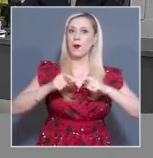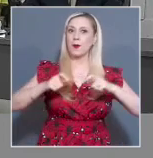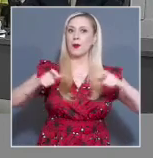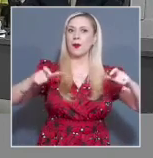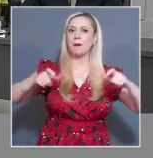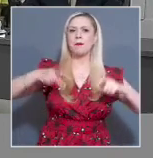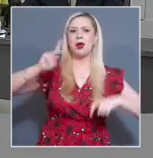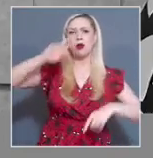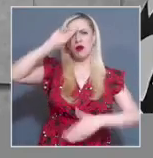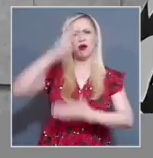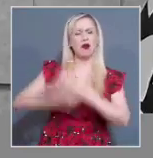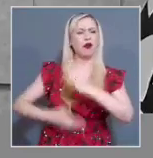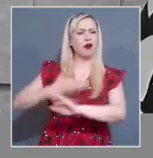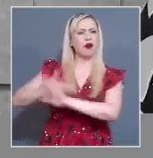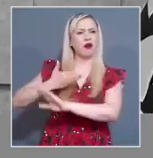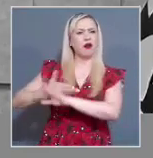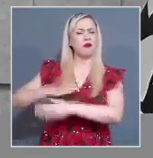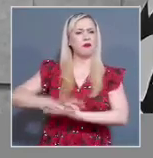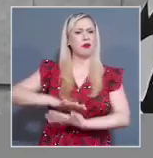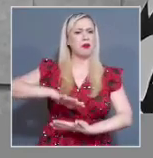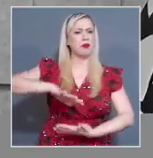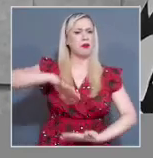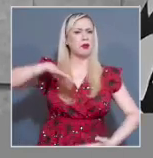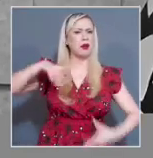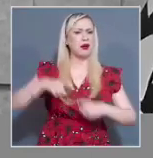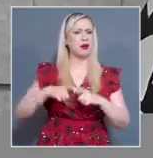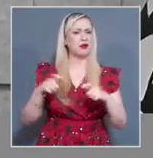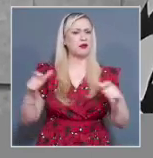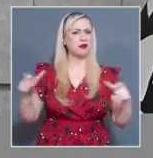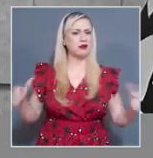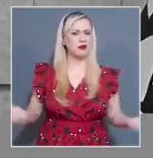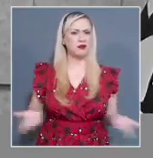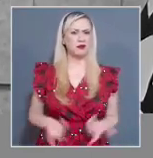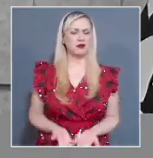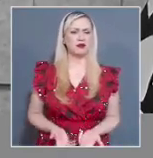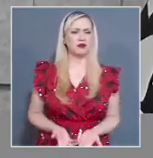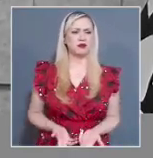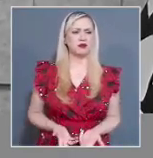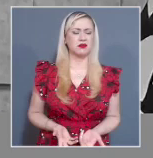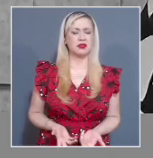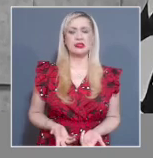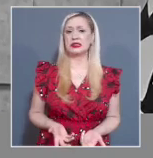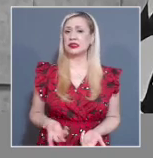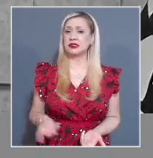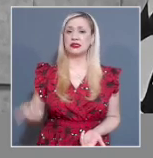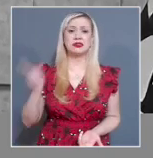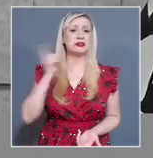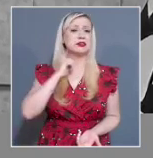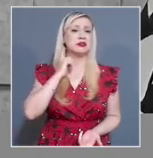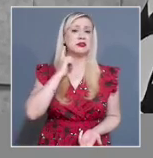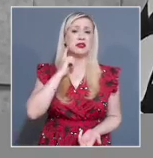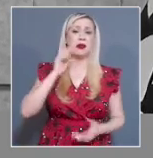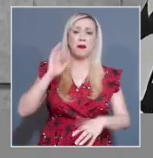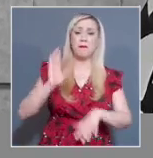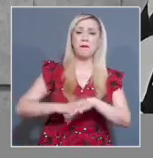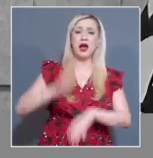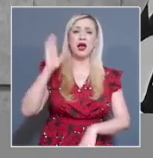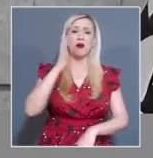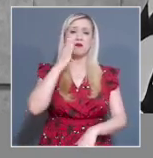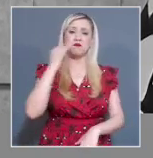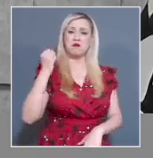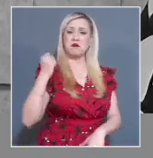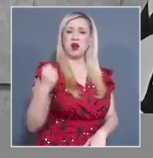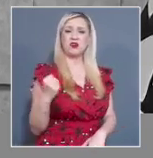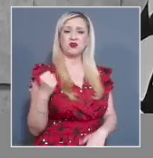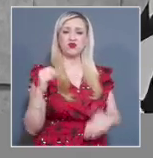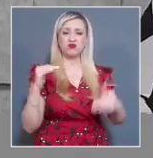en su contra. Esto ha generado un rebrote de la violencia machista en la violencia